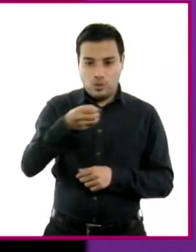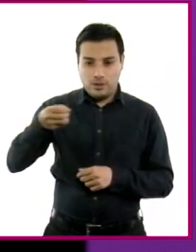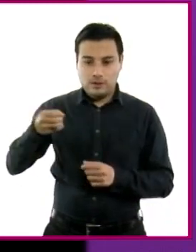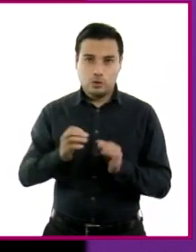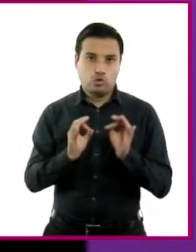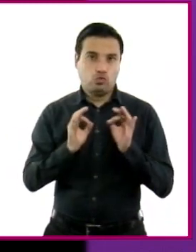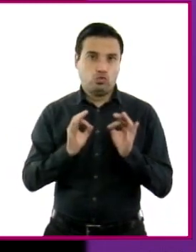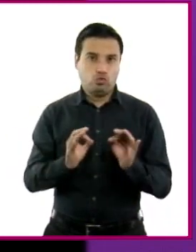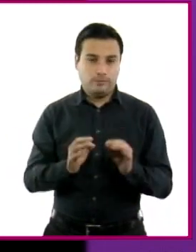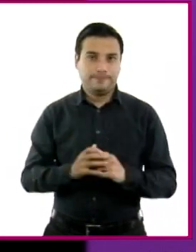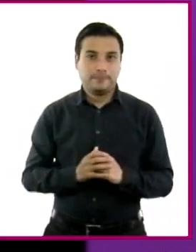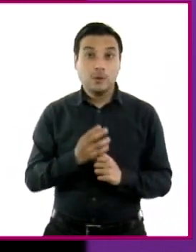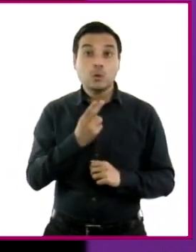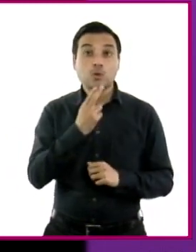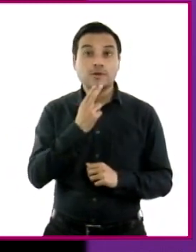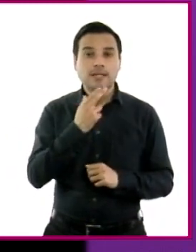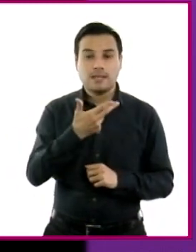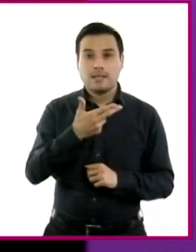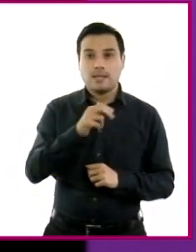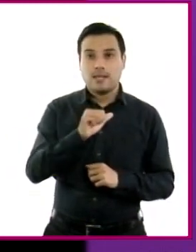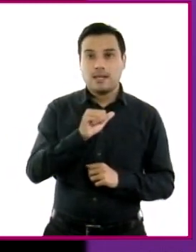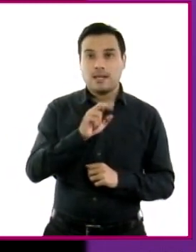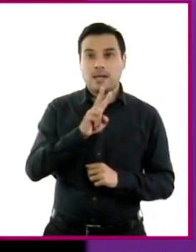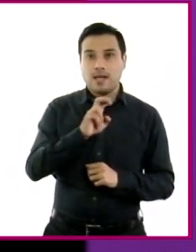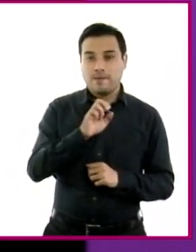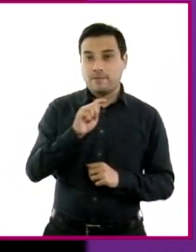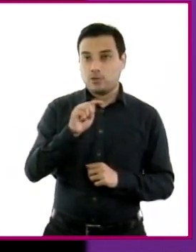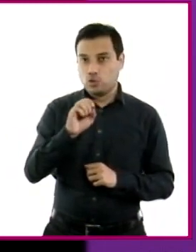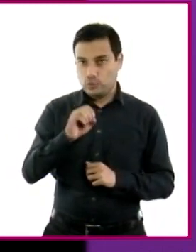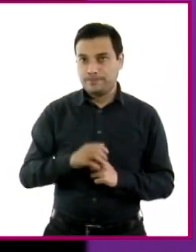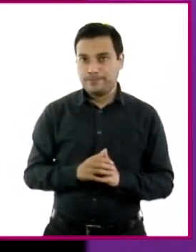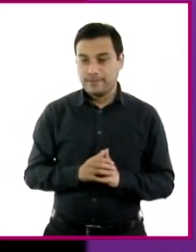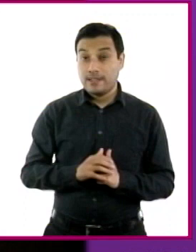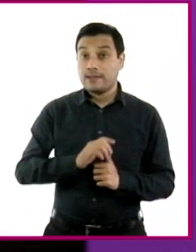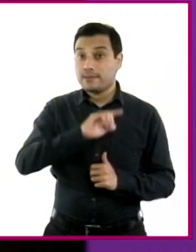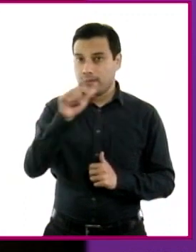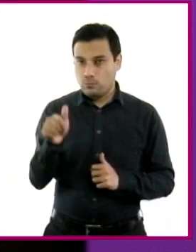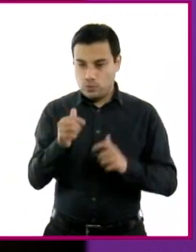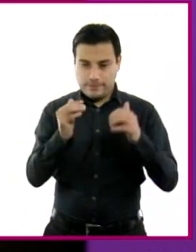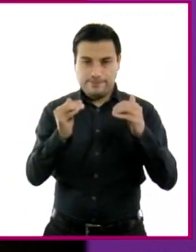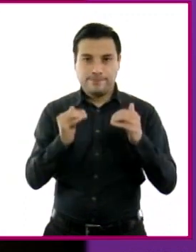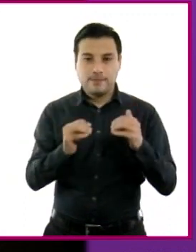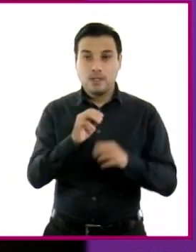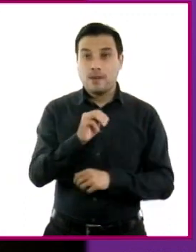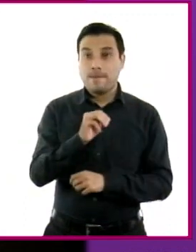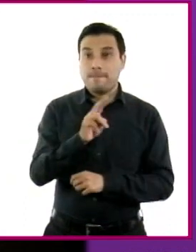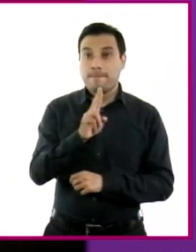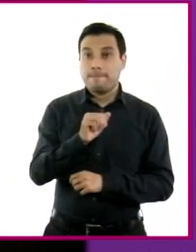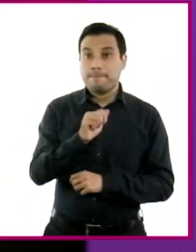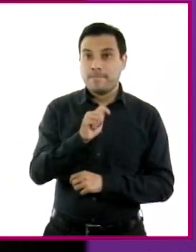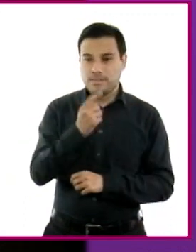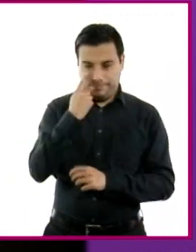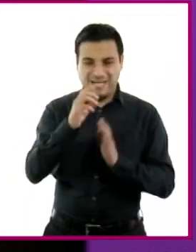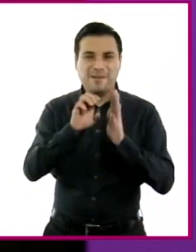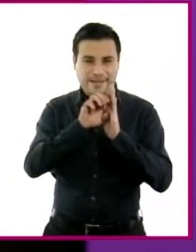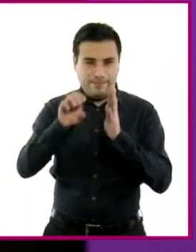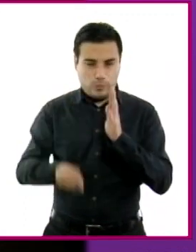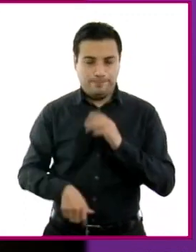have to. Después, formar ese mismo enunciado con must. Veamos un ejemplo antes.